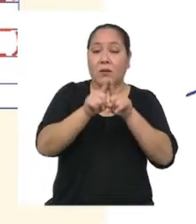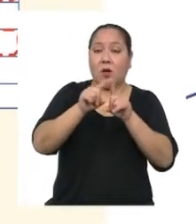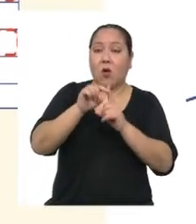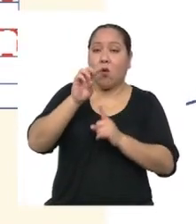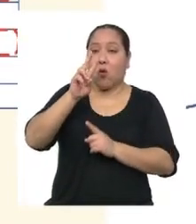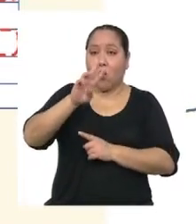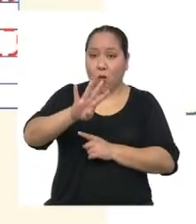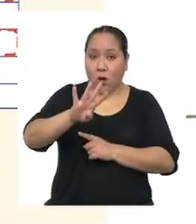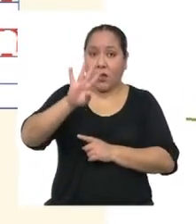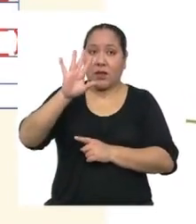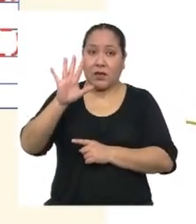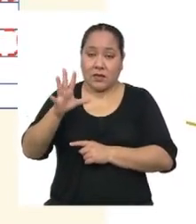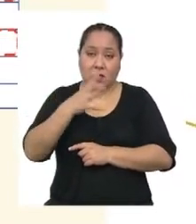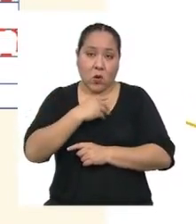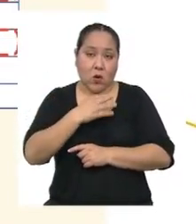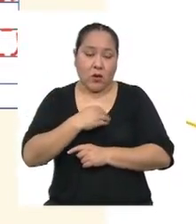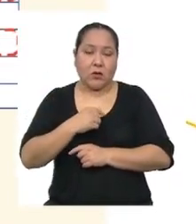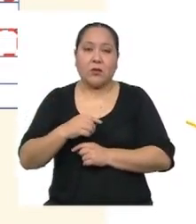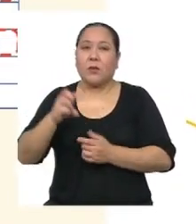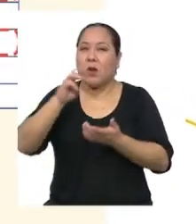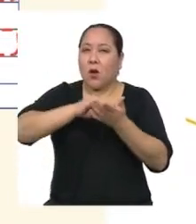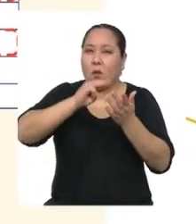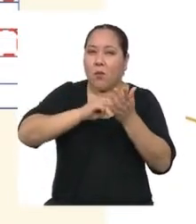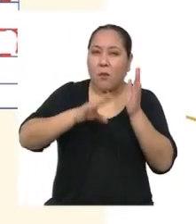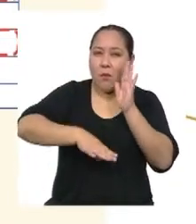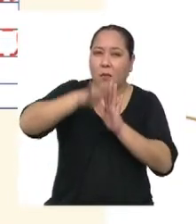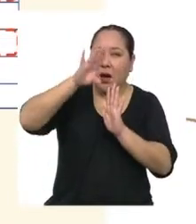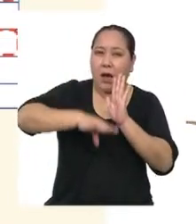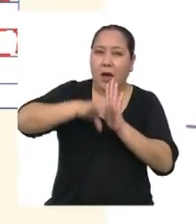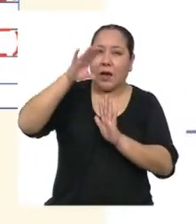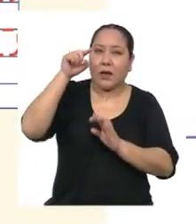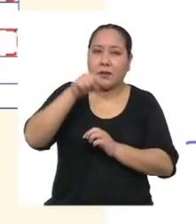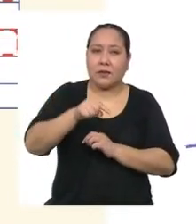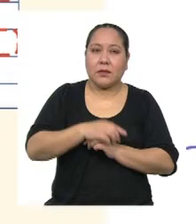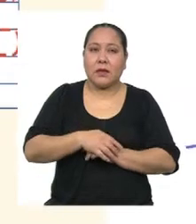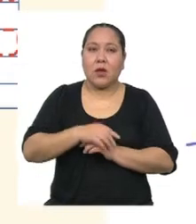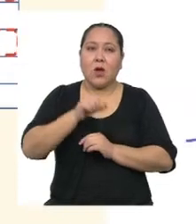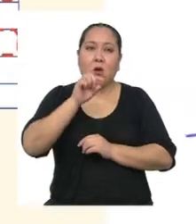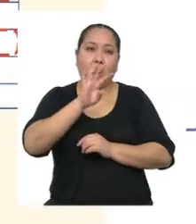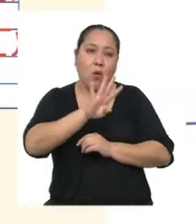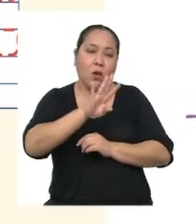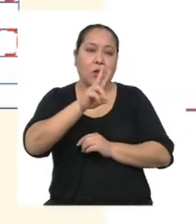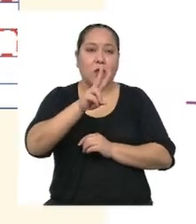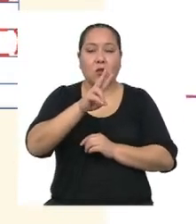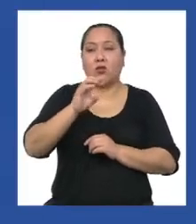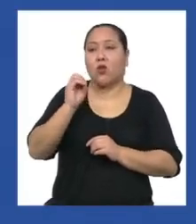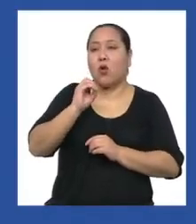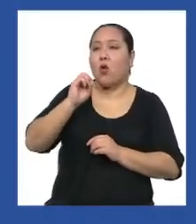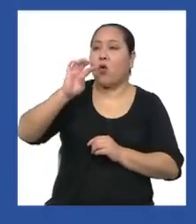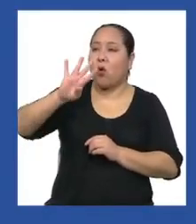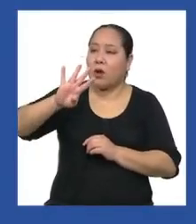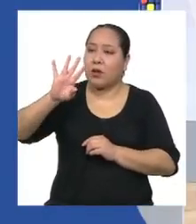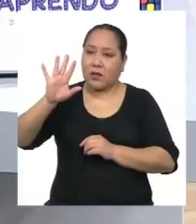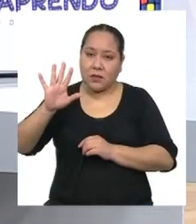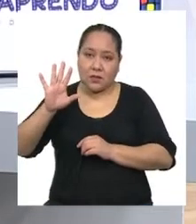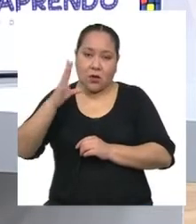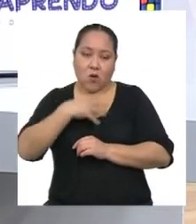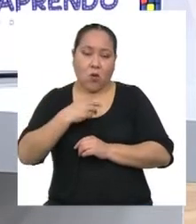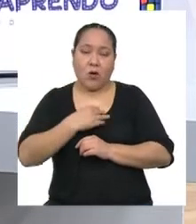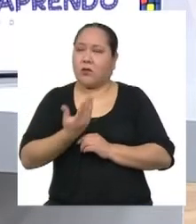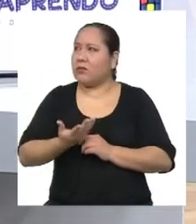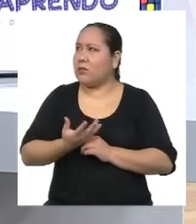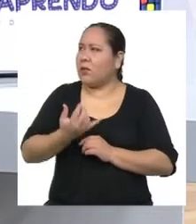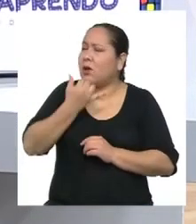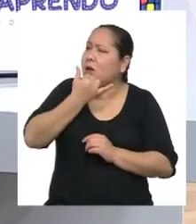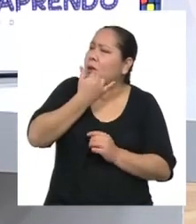podríamos decir que mayoritariamente la edad de esta muestra era de 42 o 45 años. ¿Y qué pasa